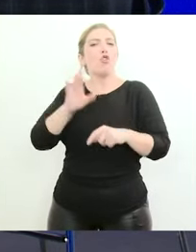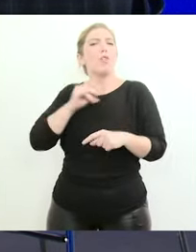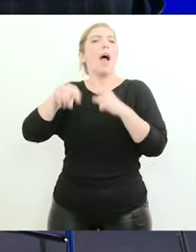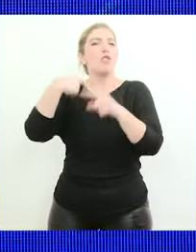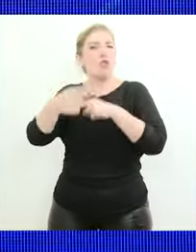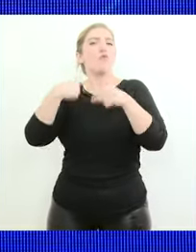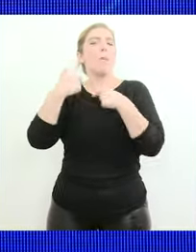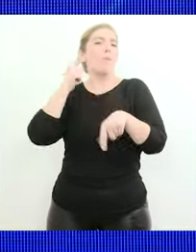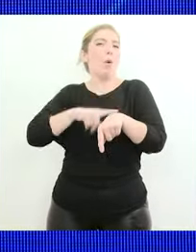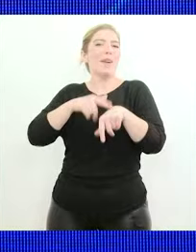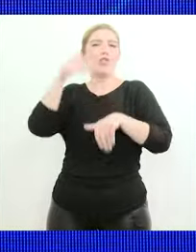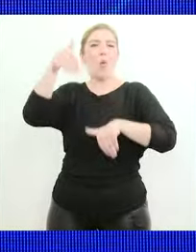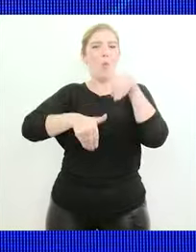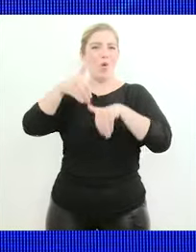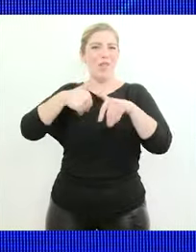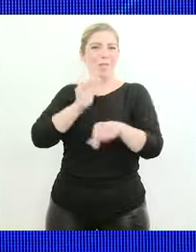a votar